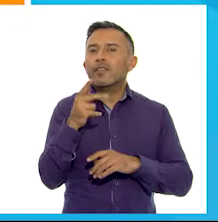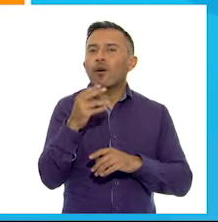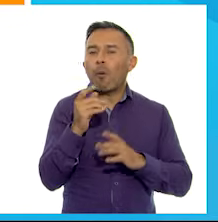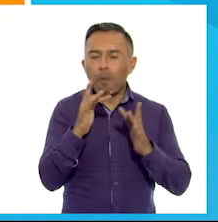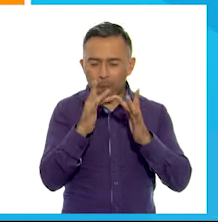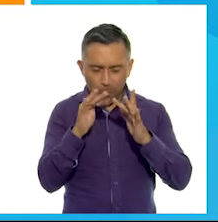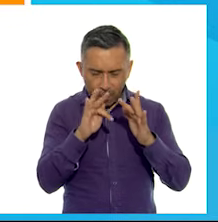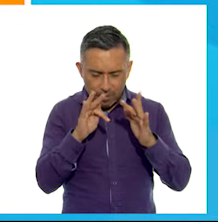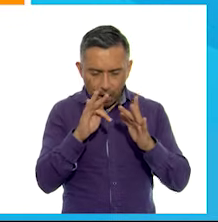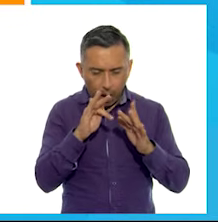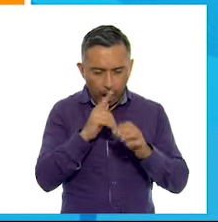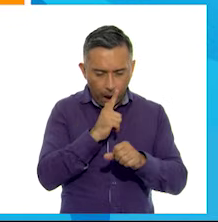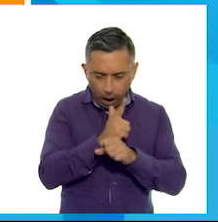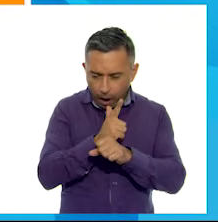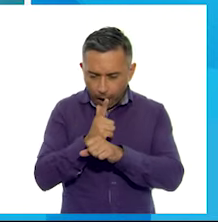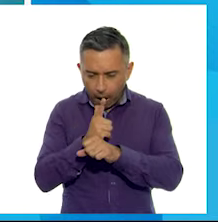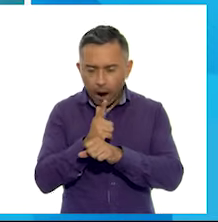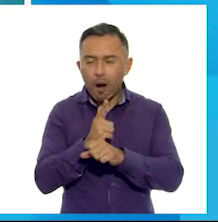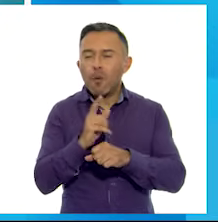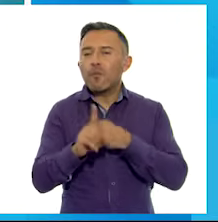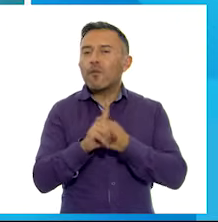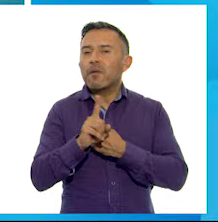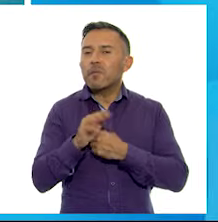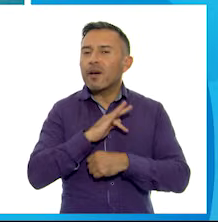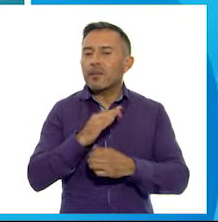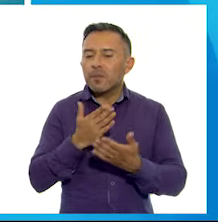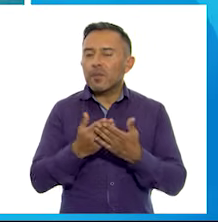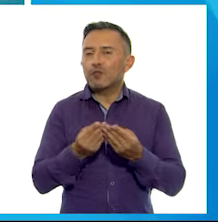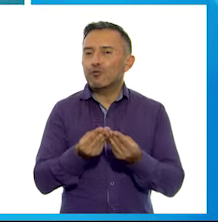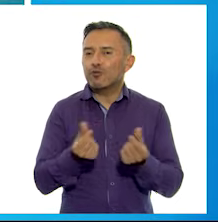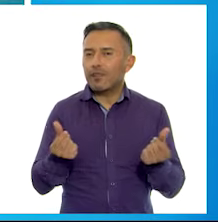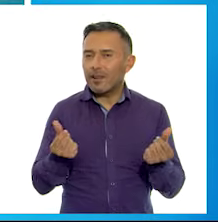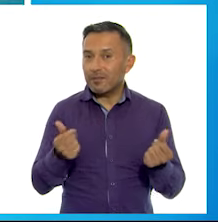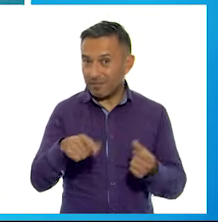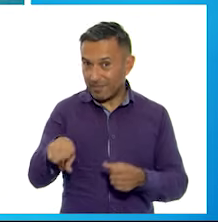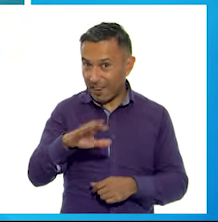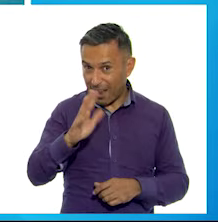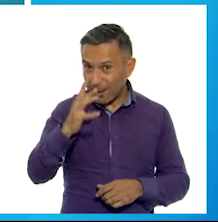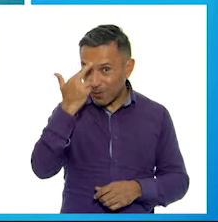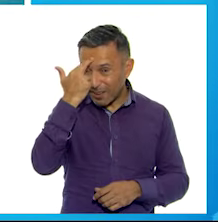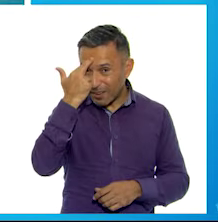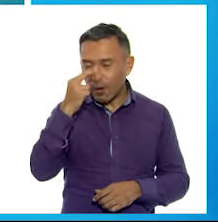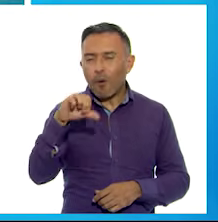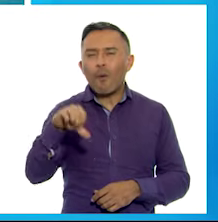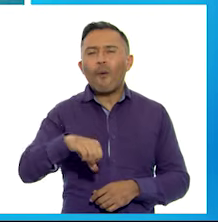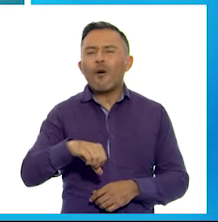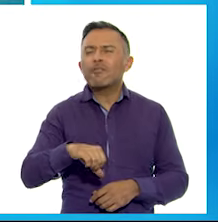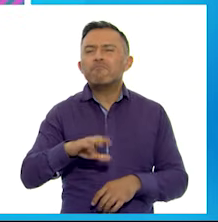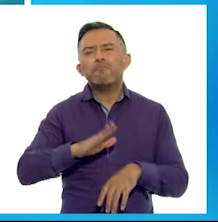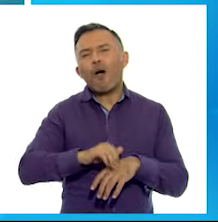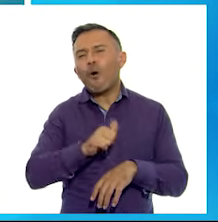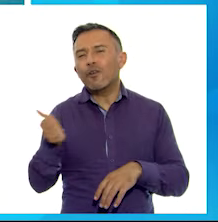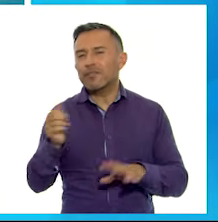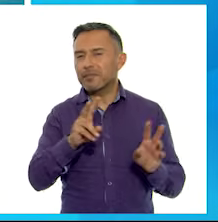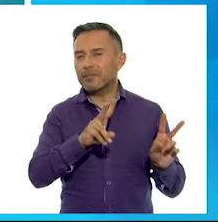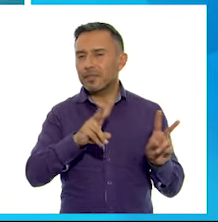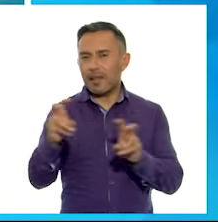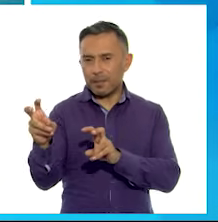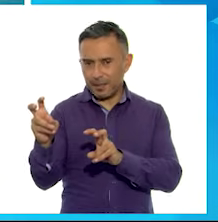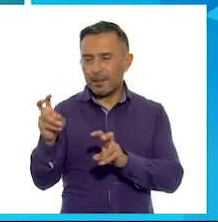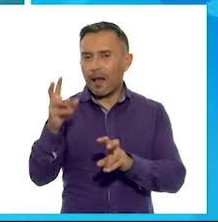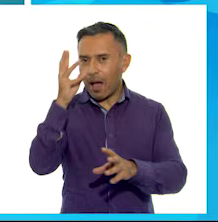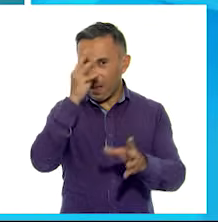una tarea o solucionar un problema. ¿Se acuerdan? Hoy vamos a aprender nuevos conceptos que nos